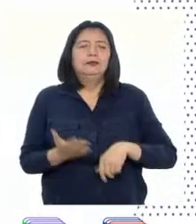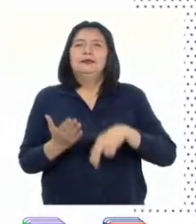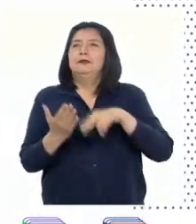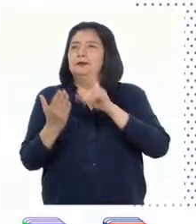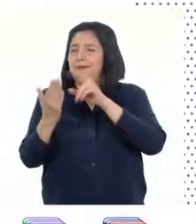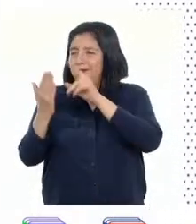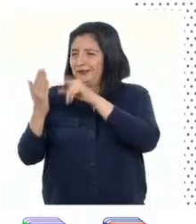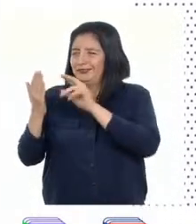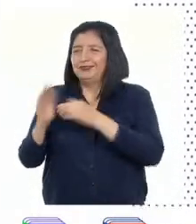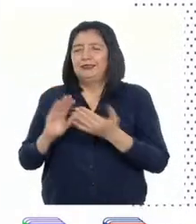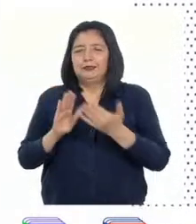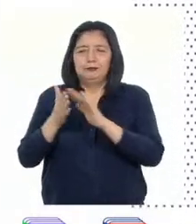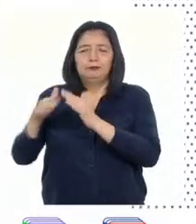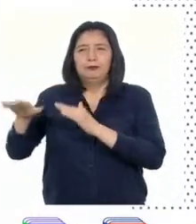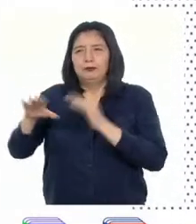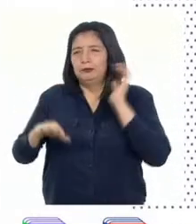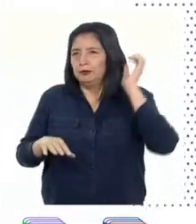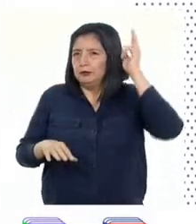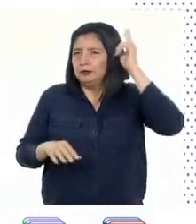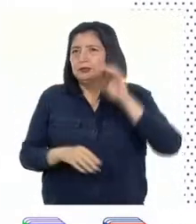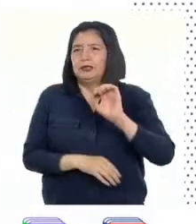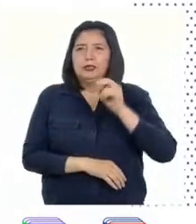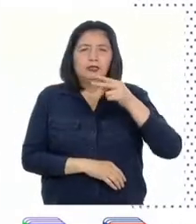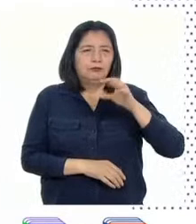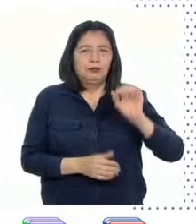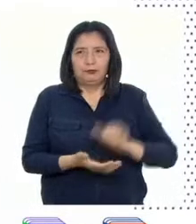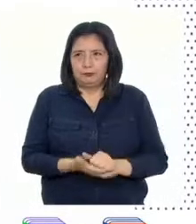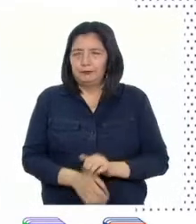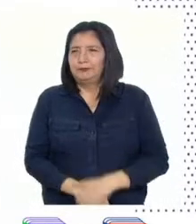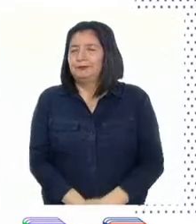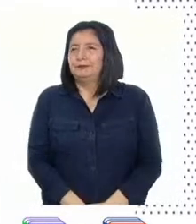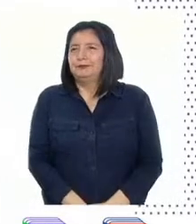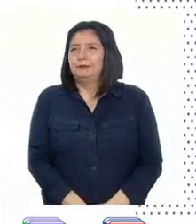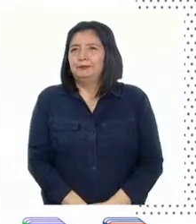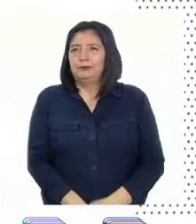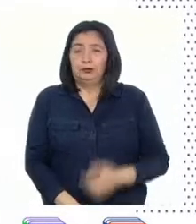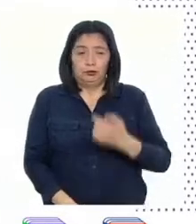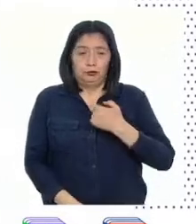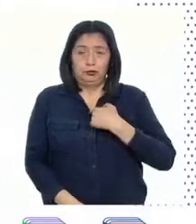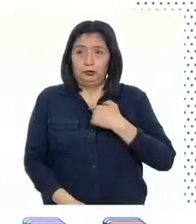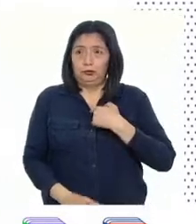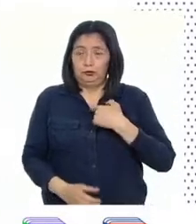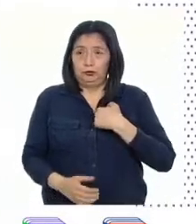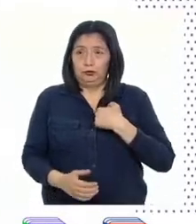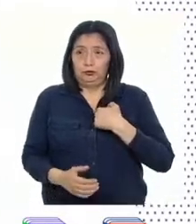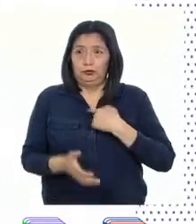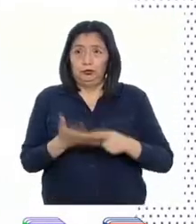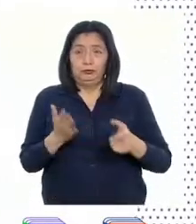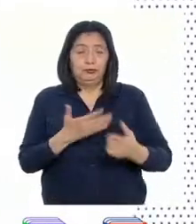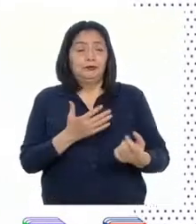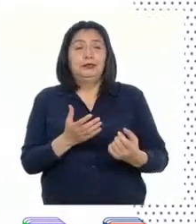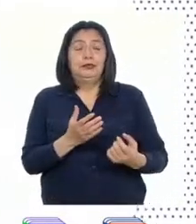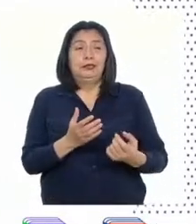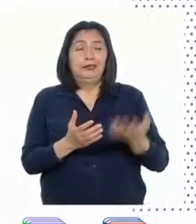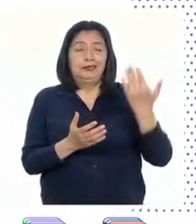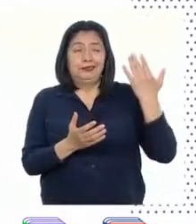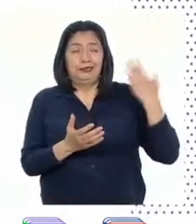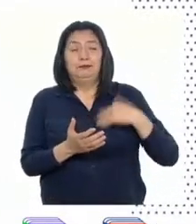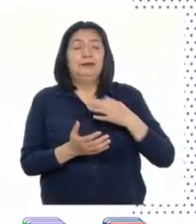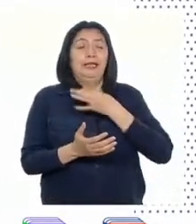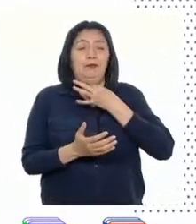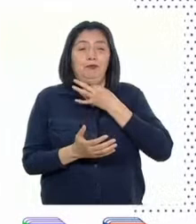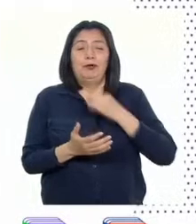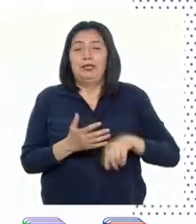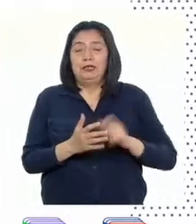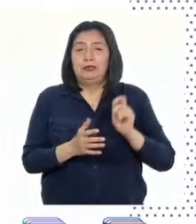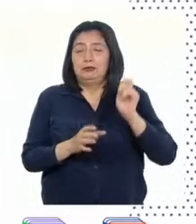de árboles y pivo. Mi otro nombre es Rubén Reca. Me lo dio mi abuelo, que era curandero.